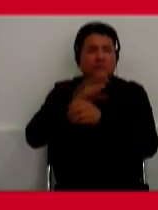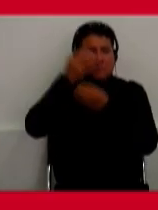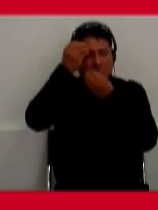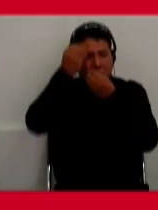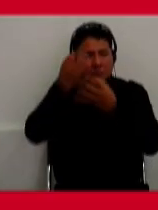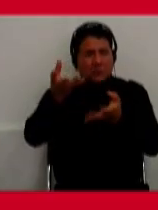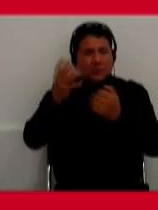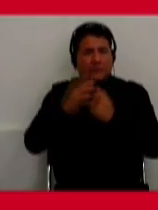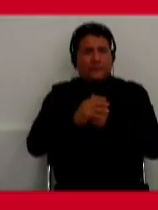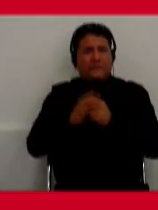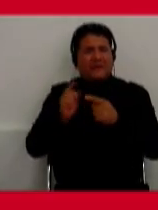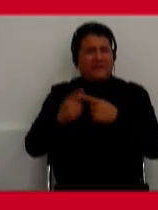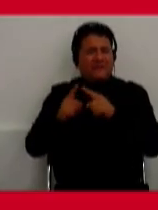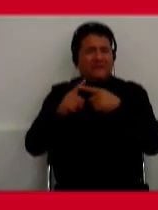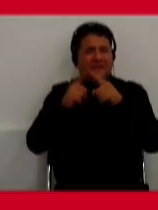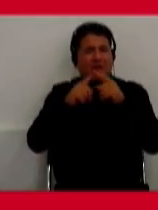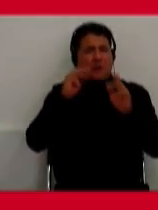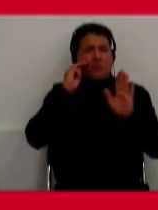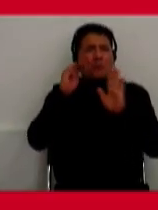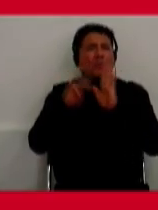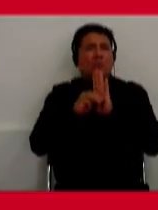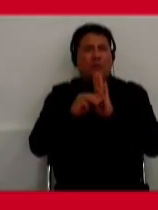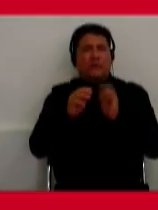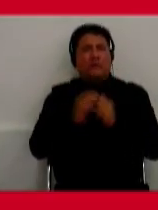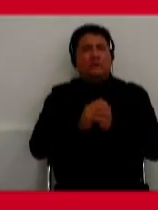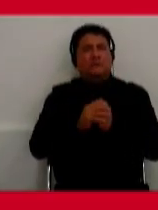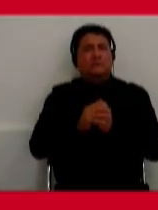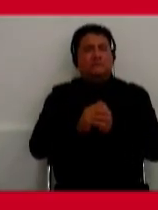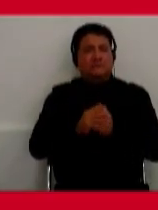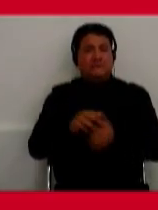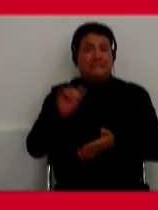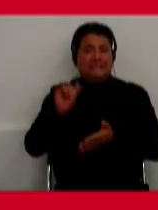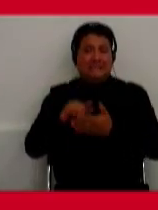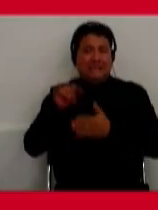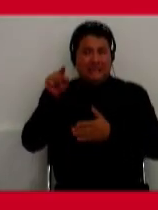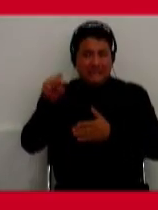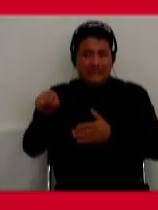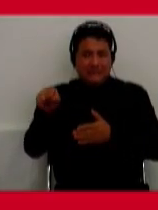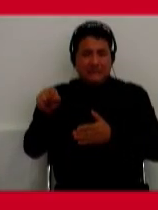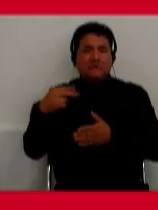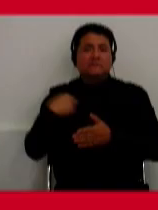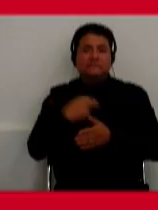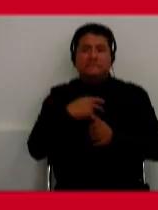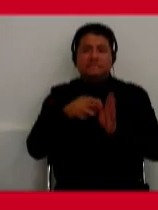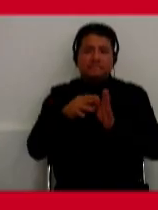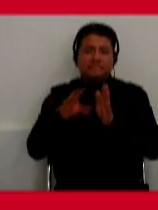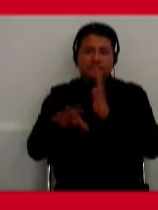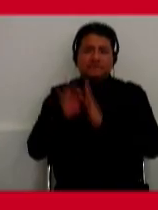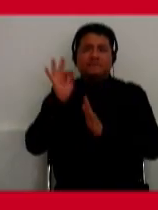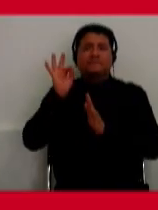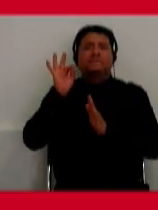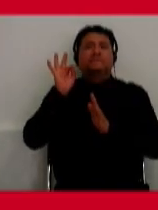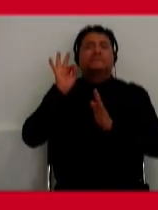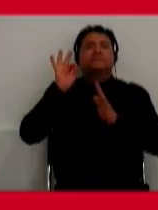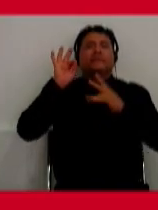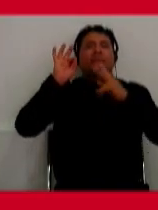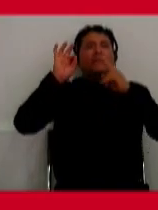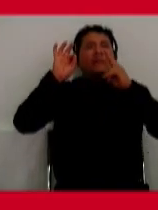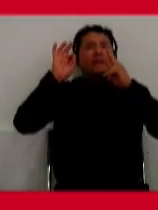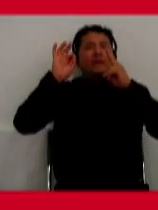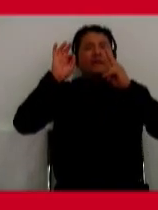modelos geotécnicos. Y ahí obtuvimos una evaluación que estábamos por encima